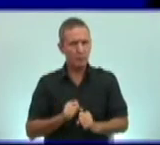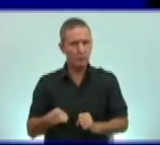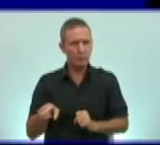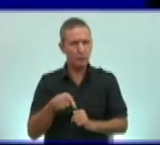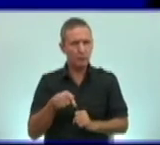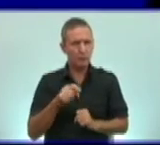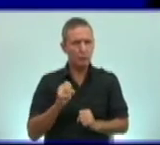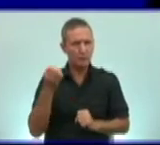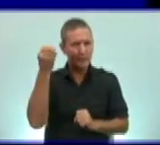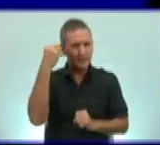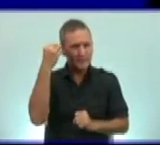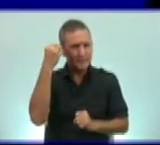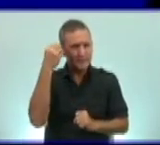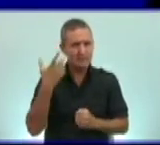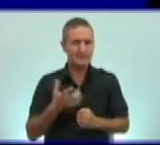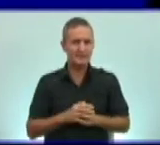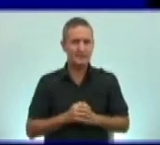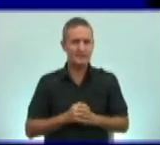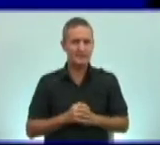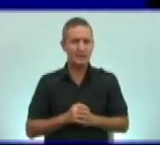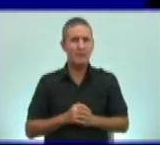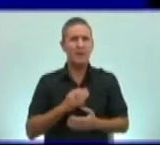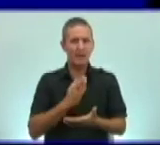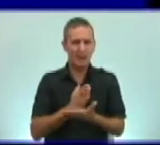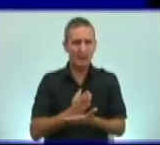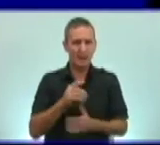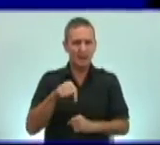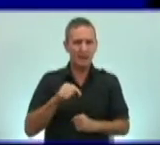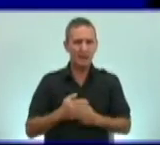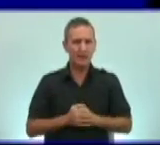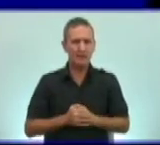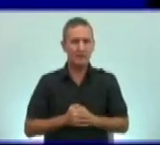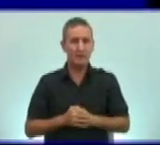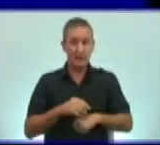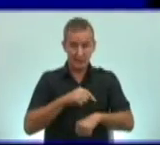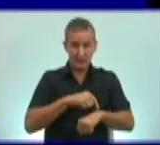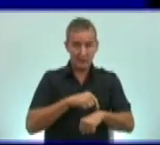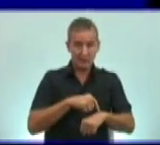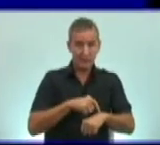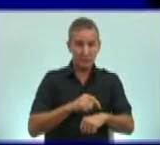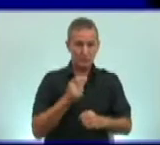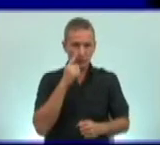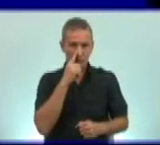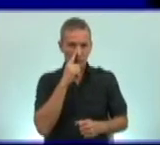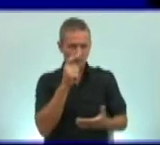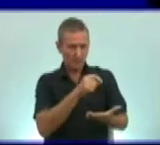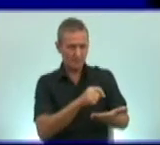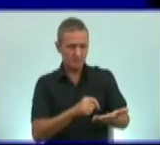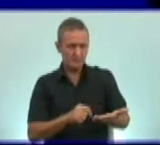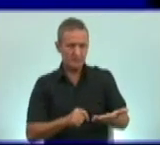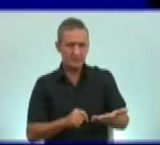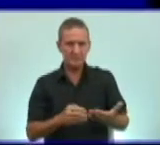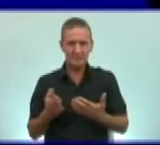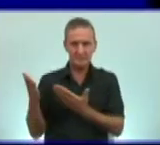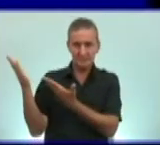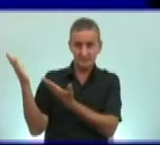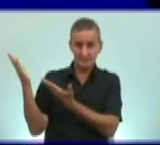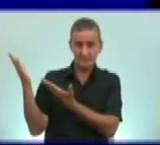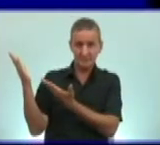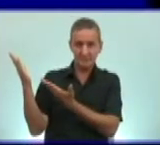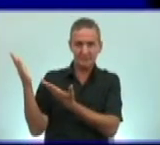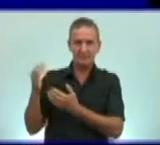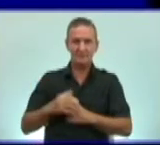lo tengan presente en la clase de hoy, por lo que le vamos a dar un tiempo para que tomen esta nota.